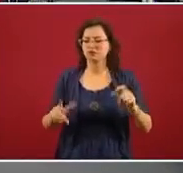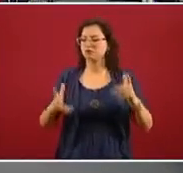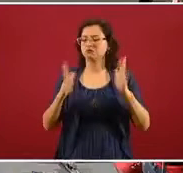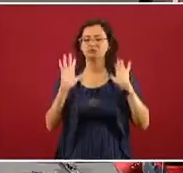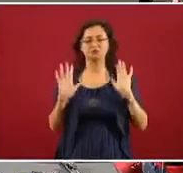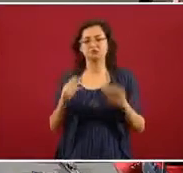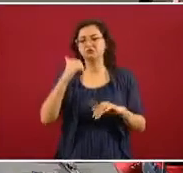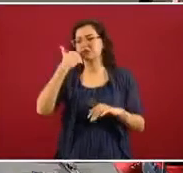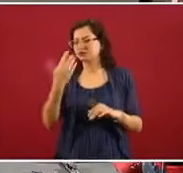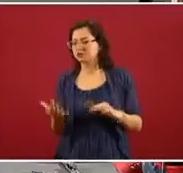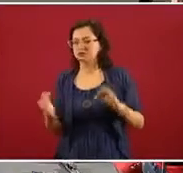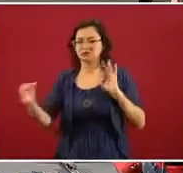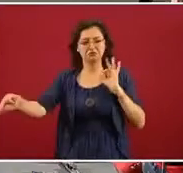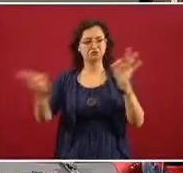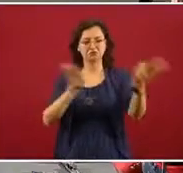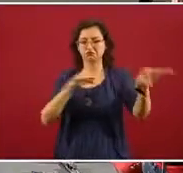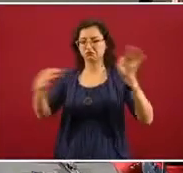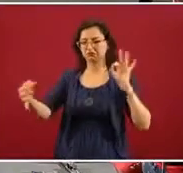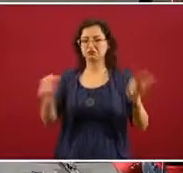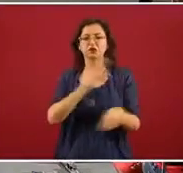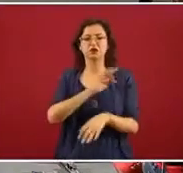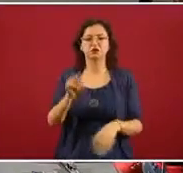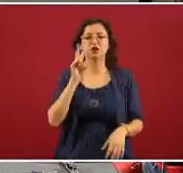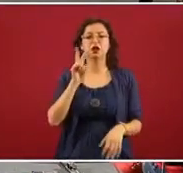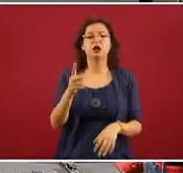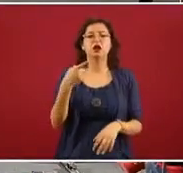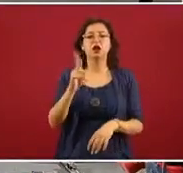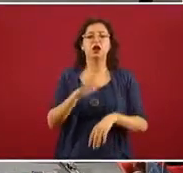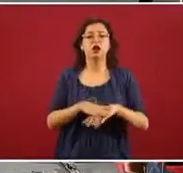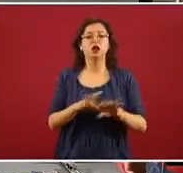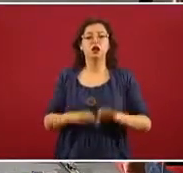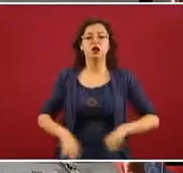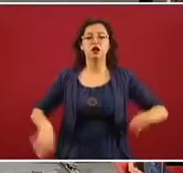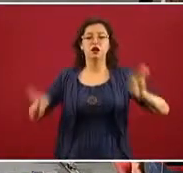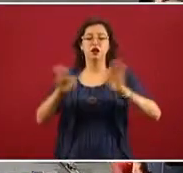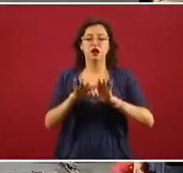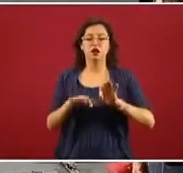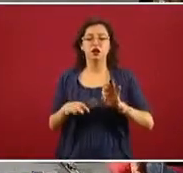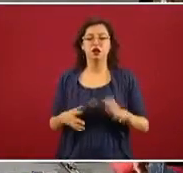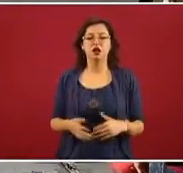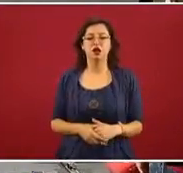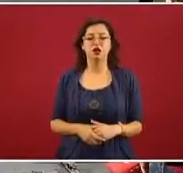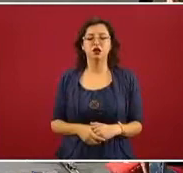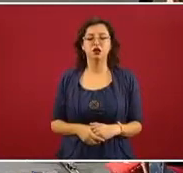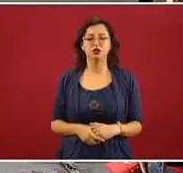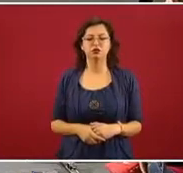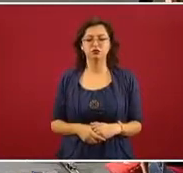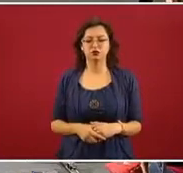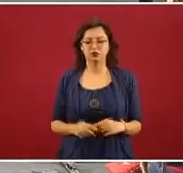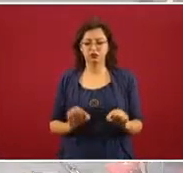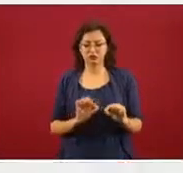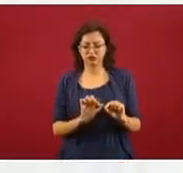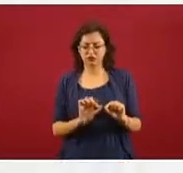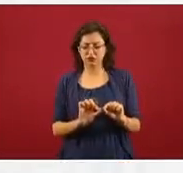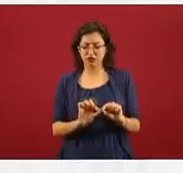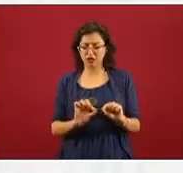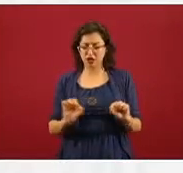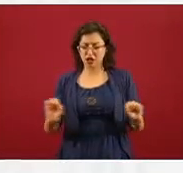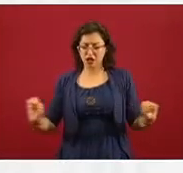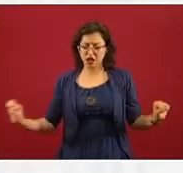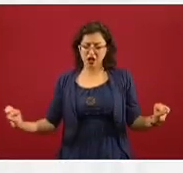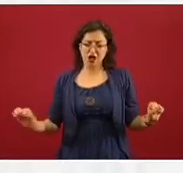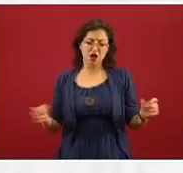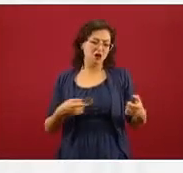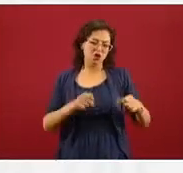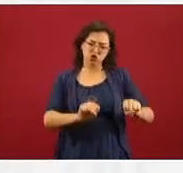quieran ver, al derecho o al revés. Pero lo más importante lo tengo aquí. La línea de abajo son supermercados que